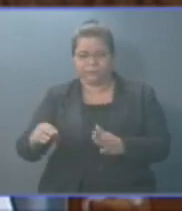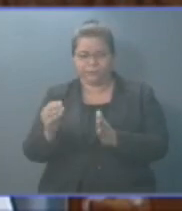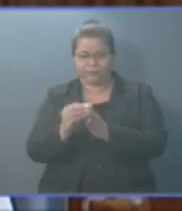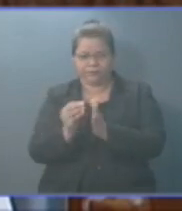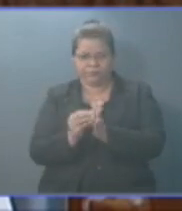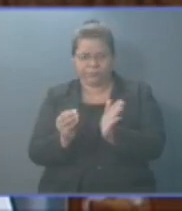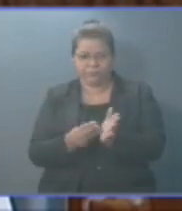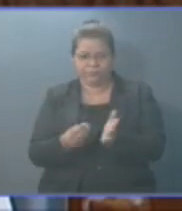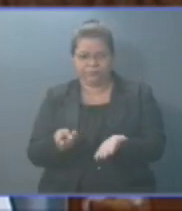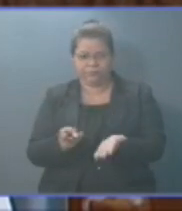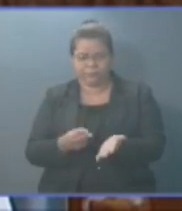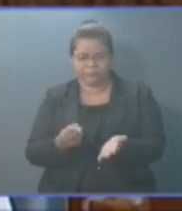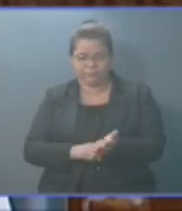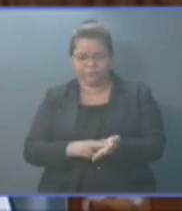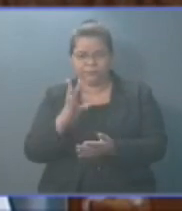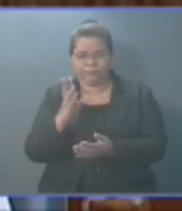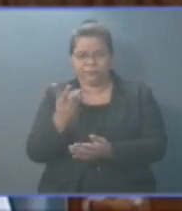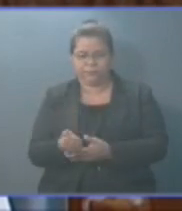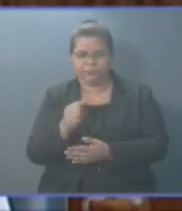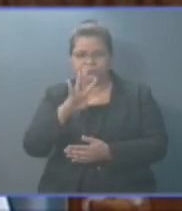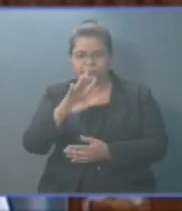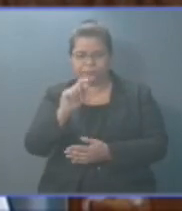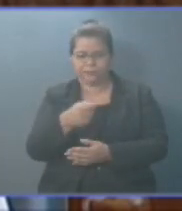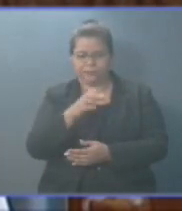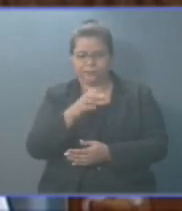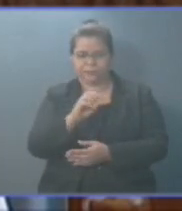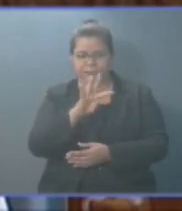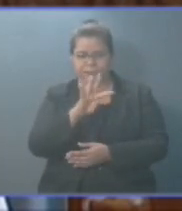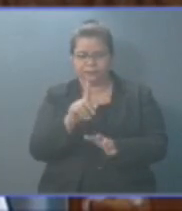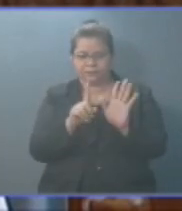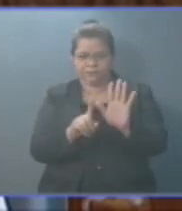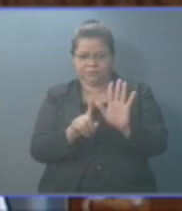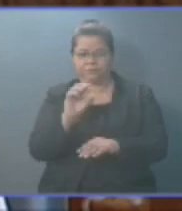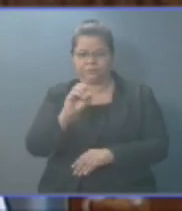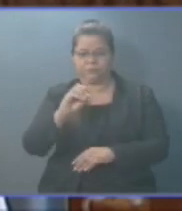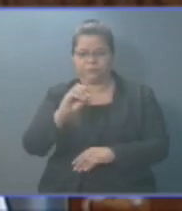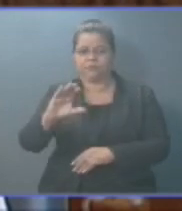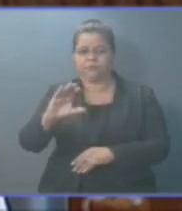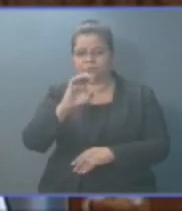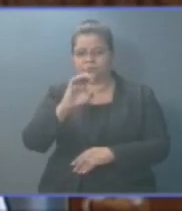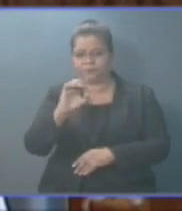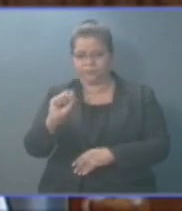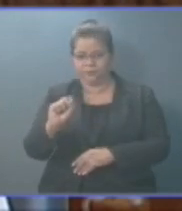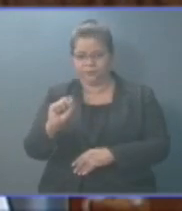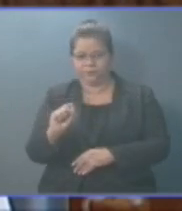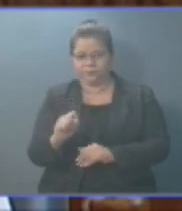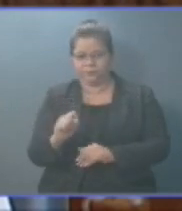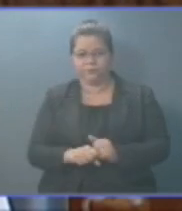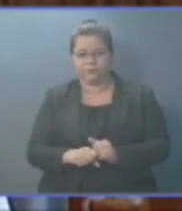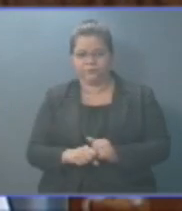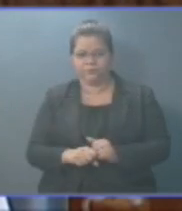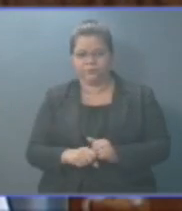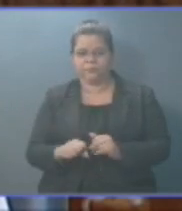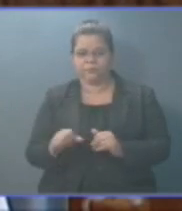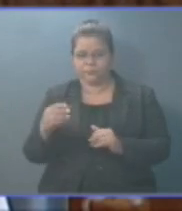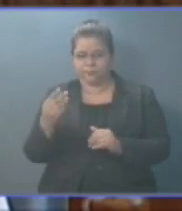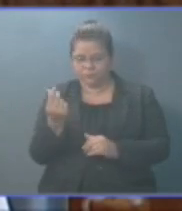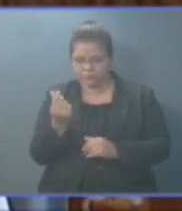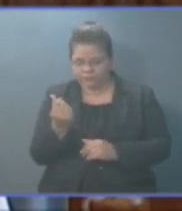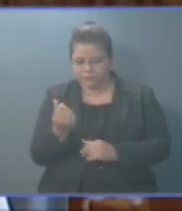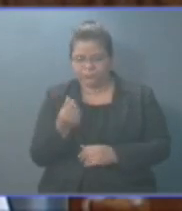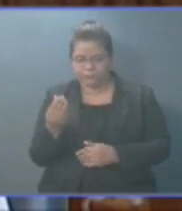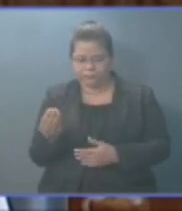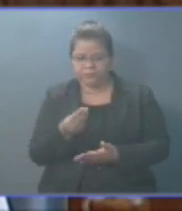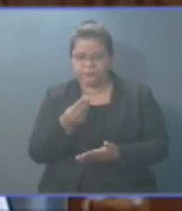del contrato de préstamo número 5046, plica OC-ES, los recursos serán